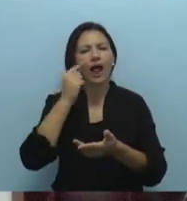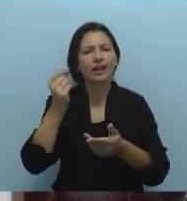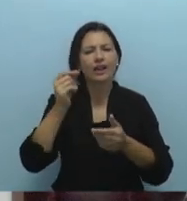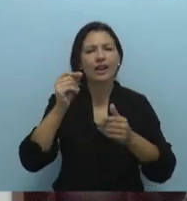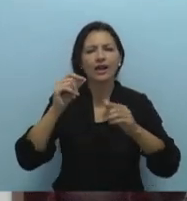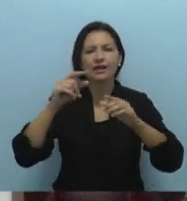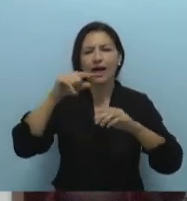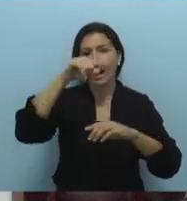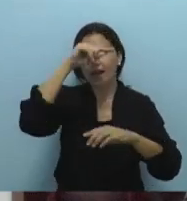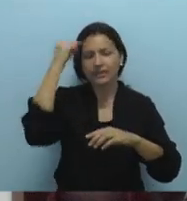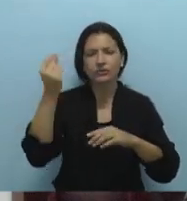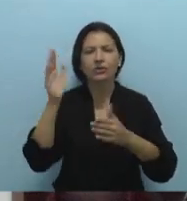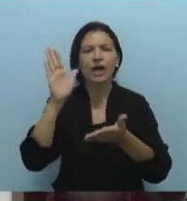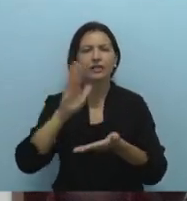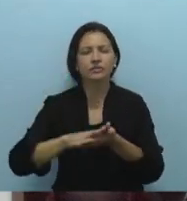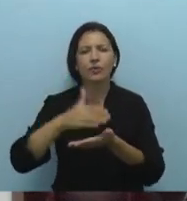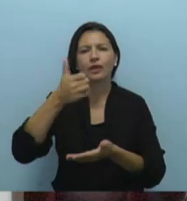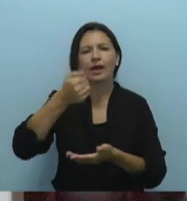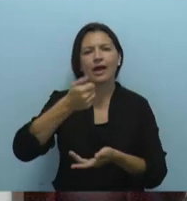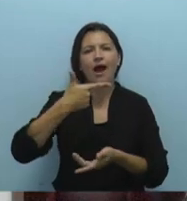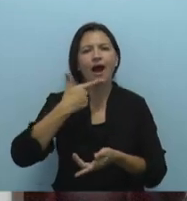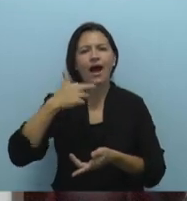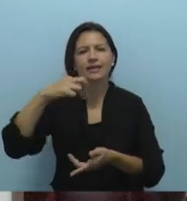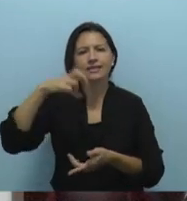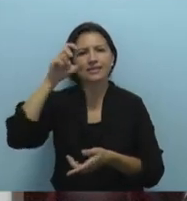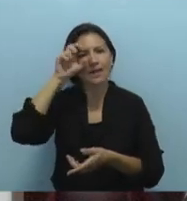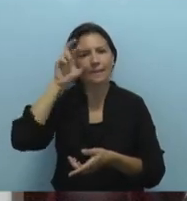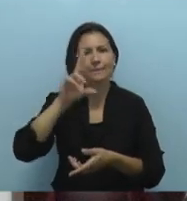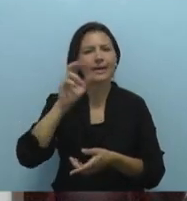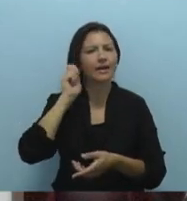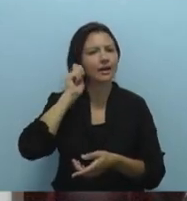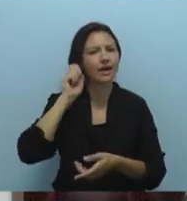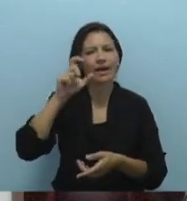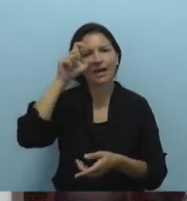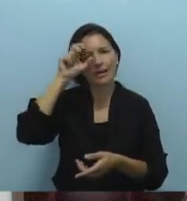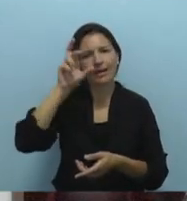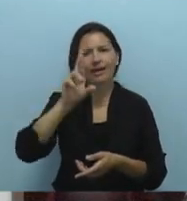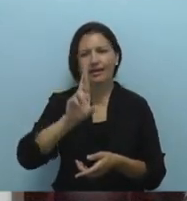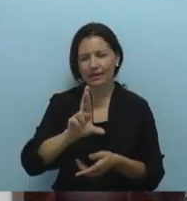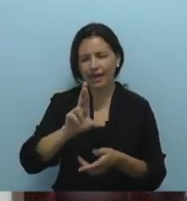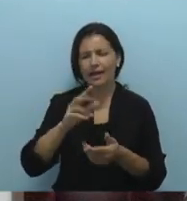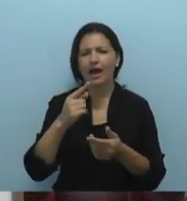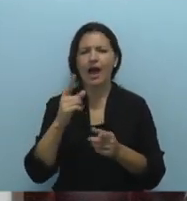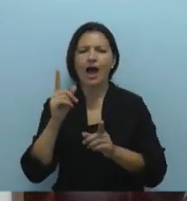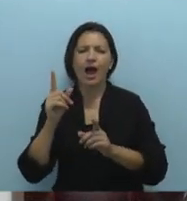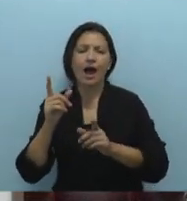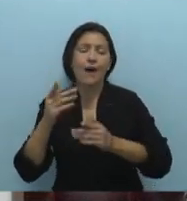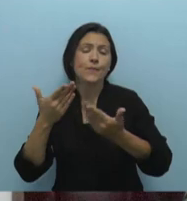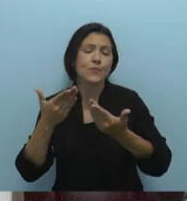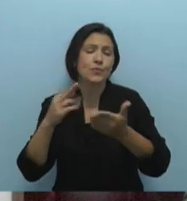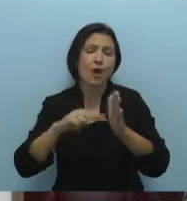sensibilizar a la sociedad de este tipo de autismo, de origen neurológico que provoca un trastorno severo del desarrollo